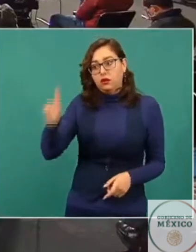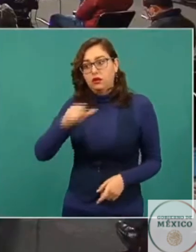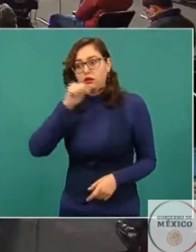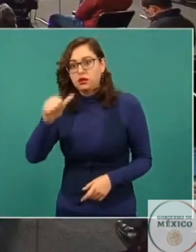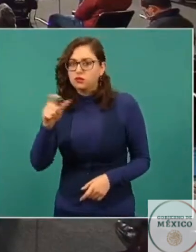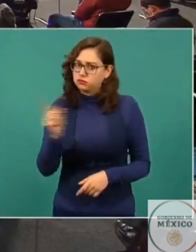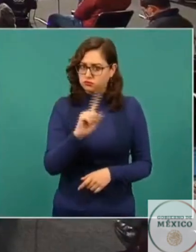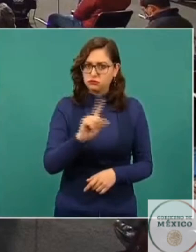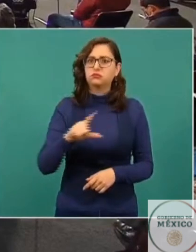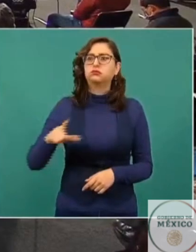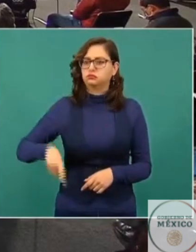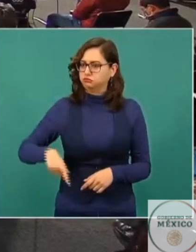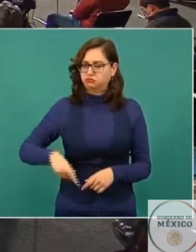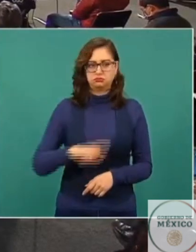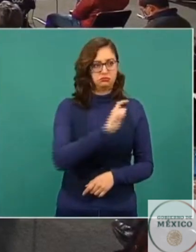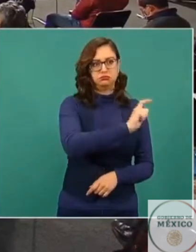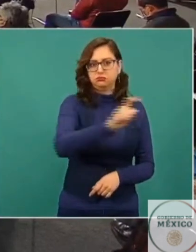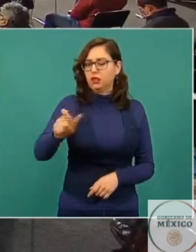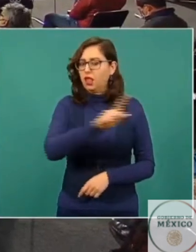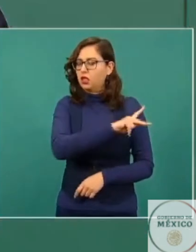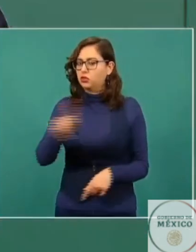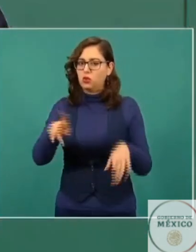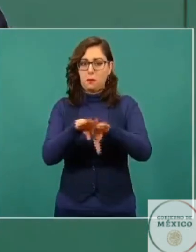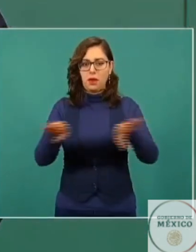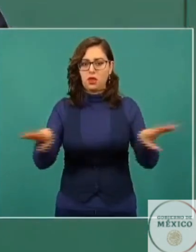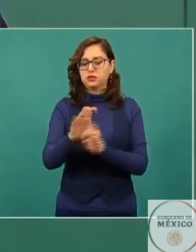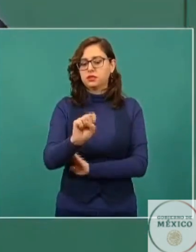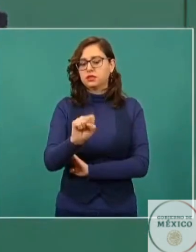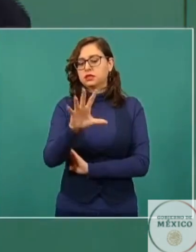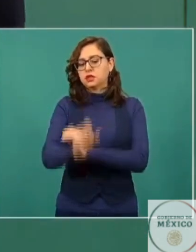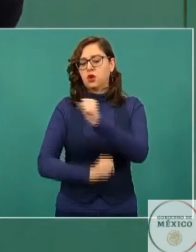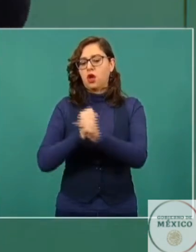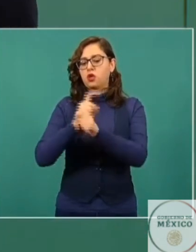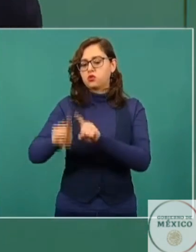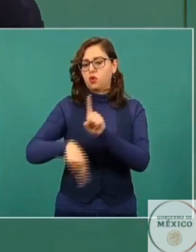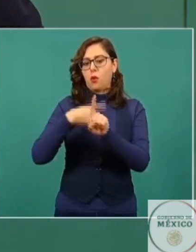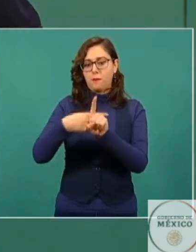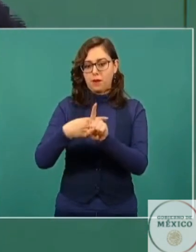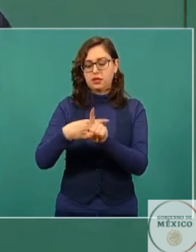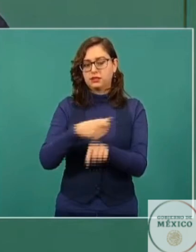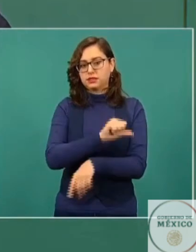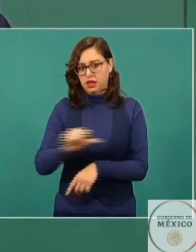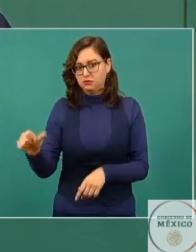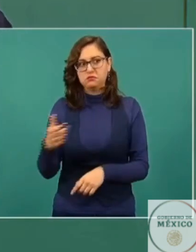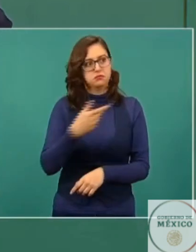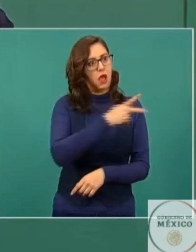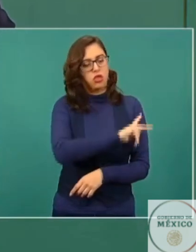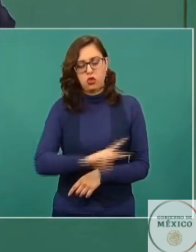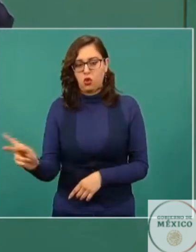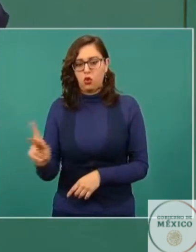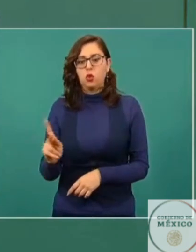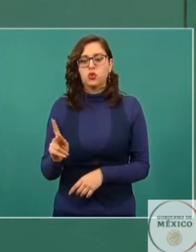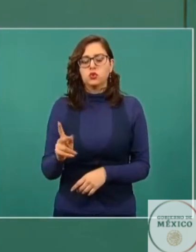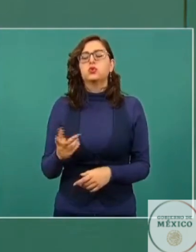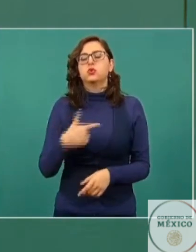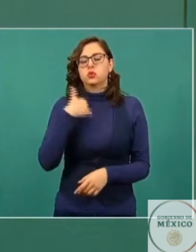para mayores de 65 años y creo que esto va a ayudar,